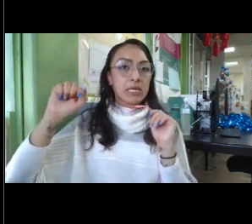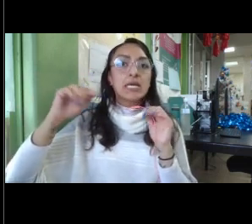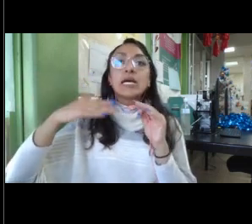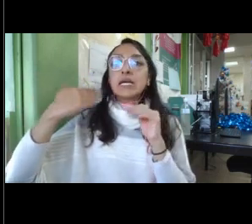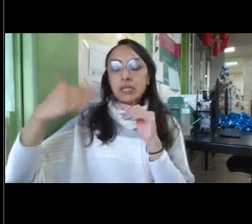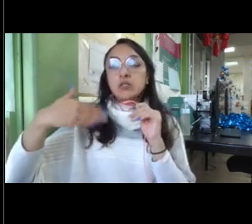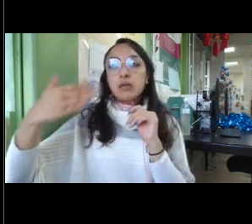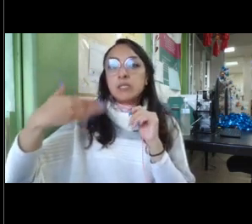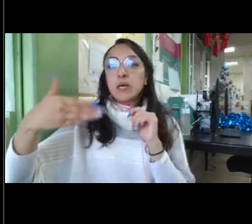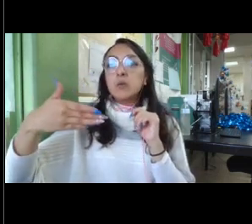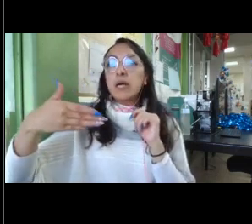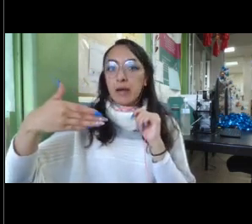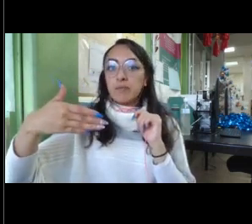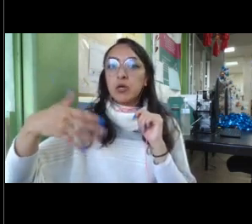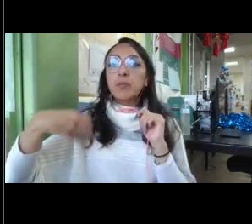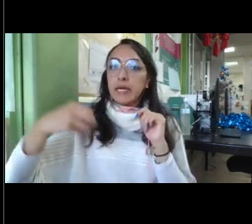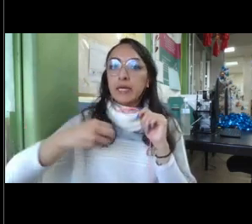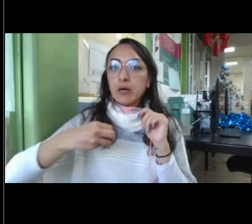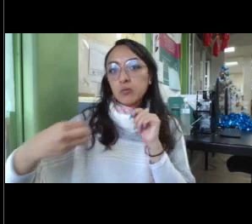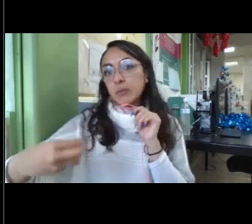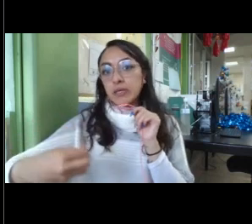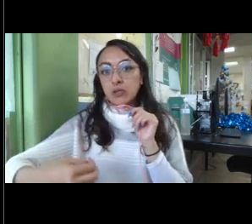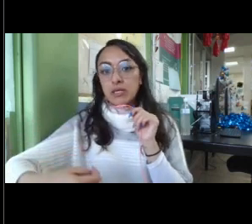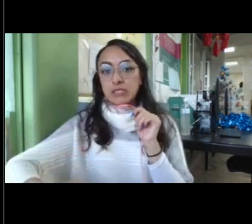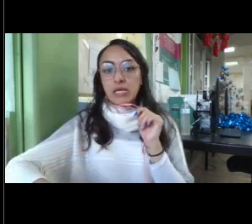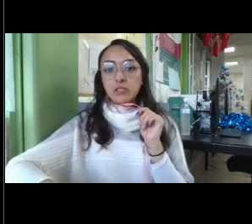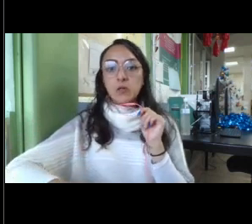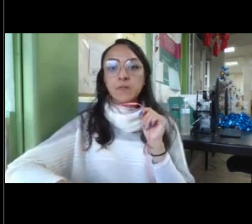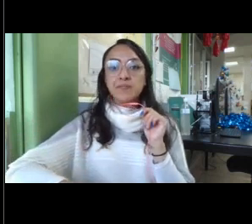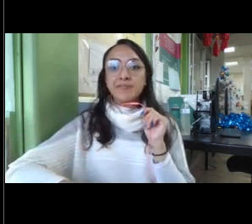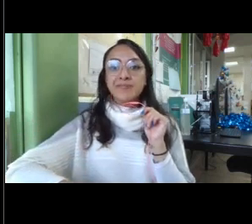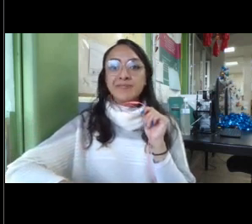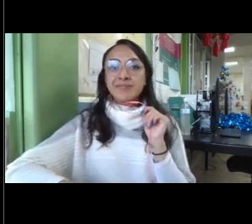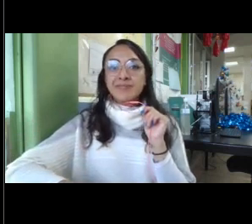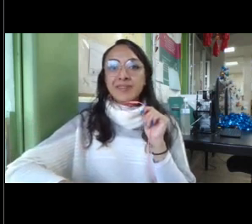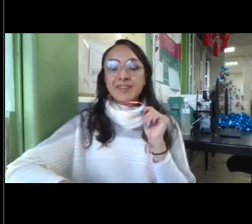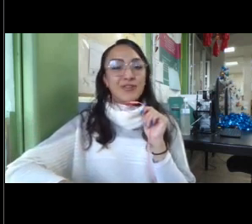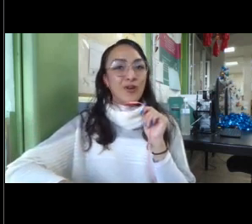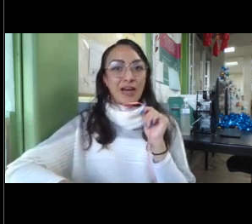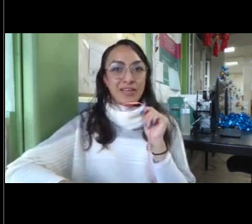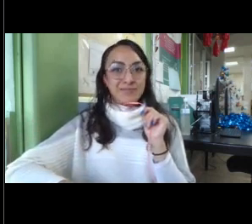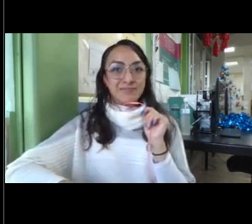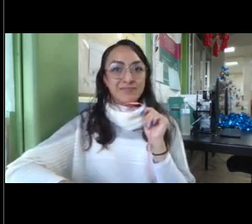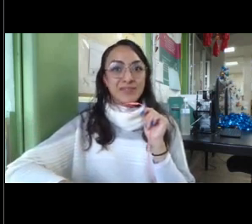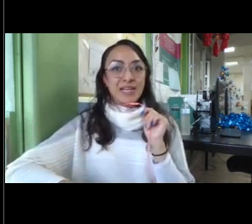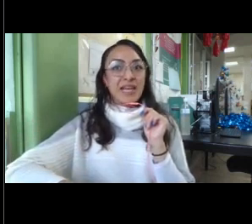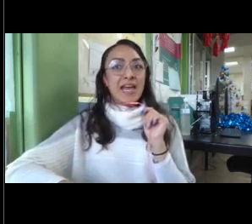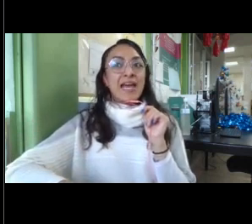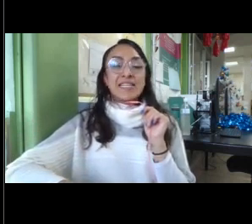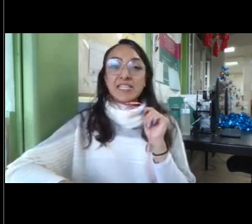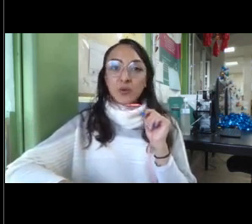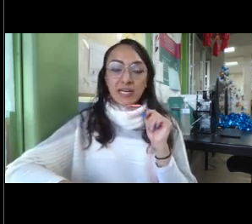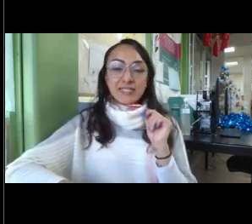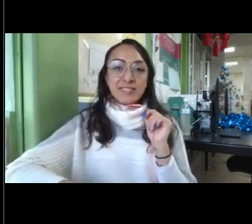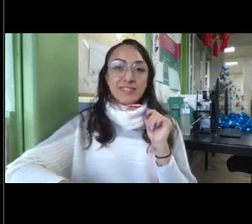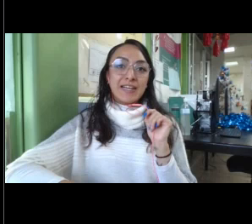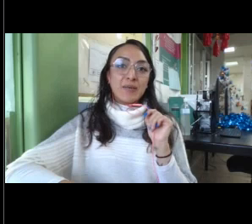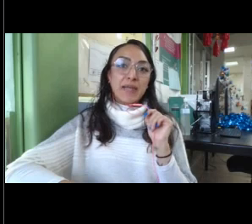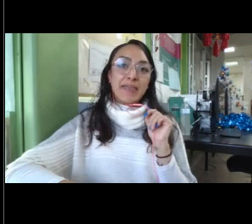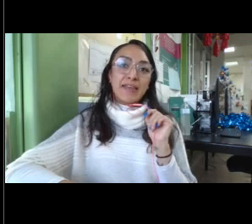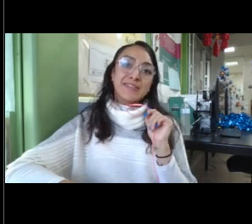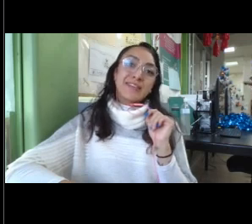un timbre que nos avisa un cambio para ir a un momento de descanso. No lo hay. Las escuelas